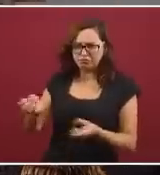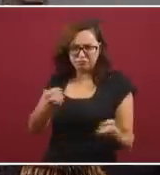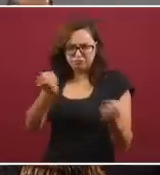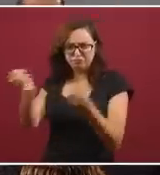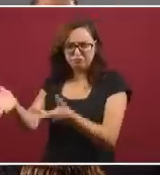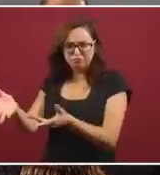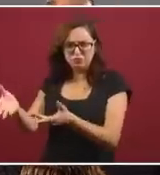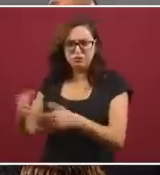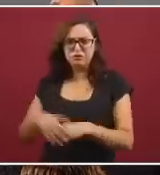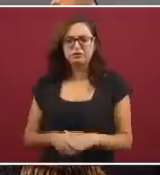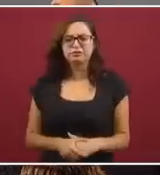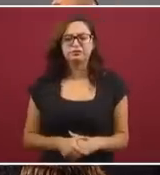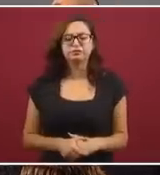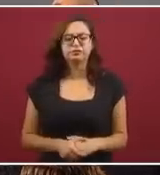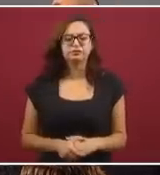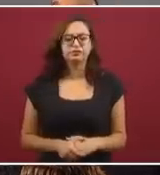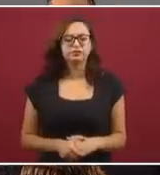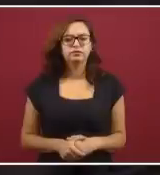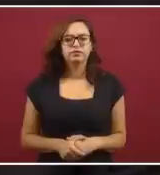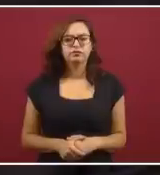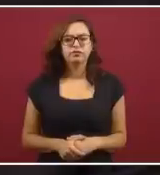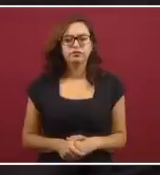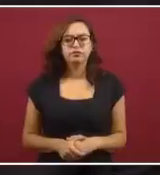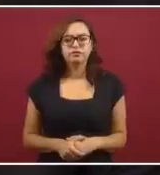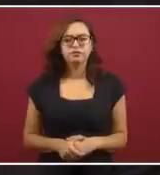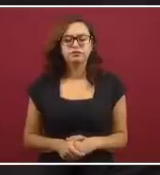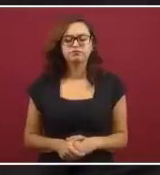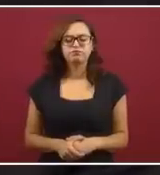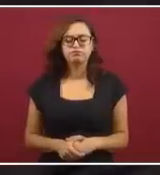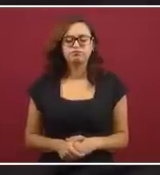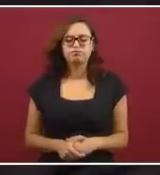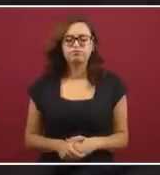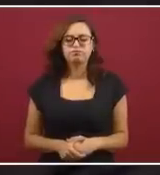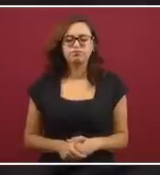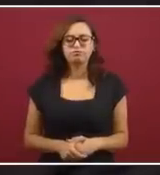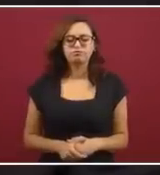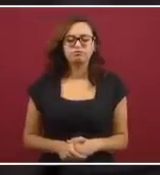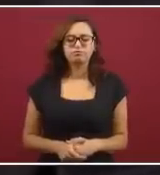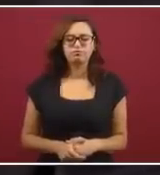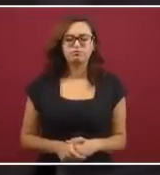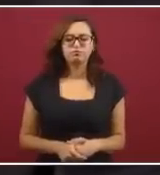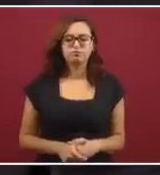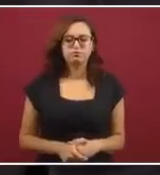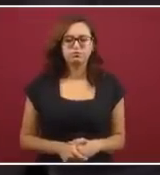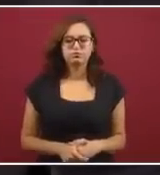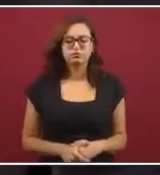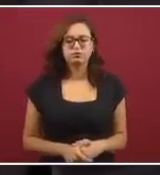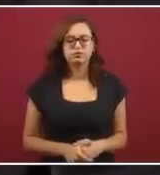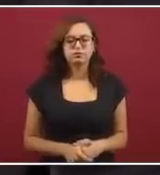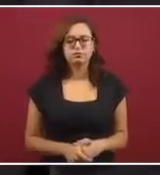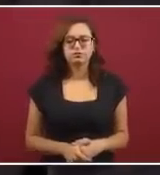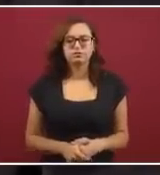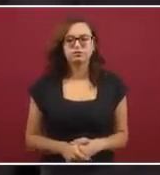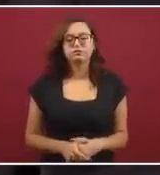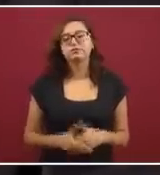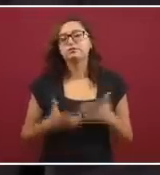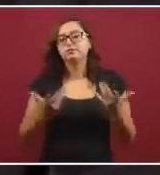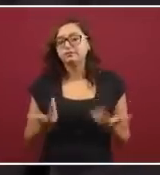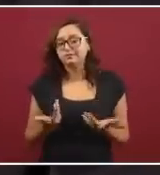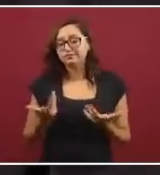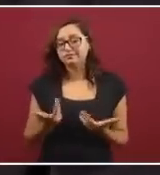llevarse a cabo nada que no signifique este un proceso judicial